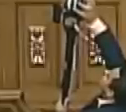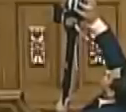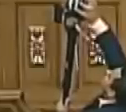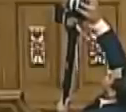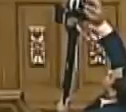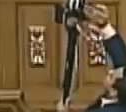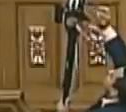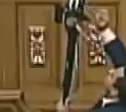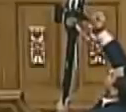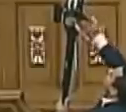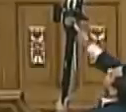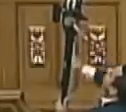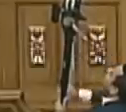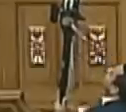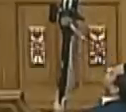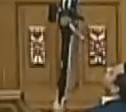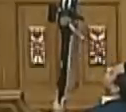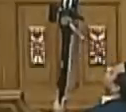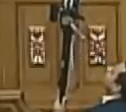esta